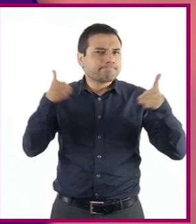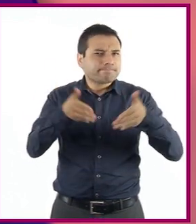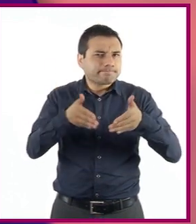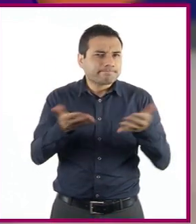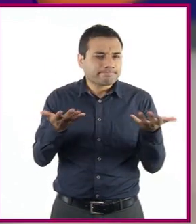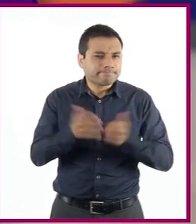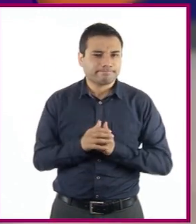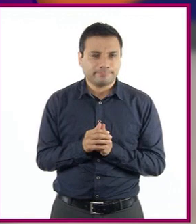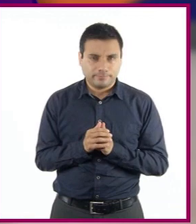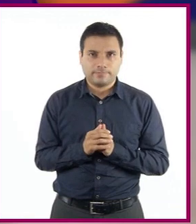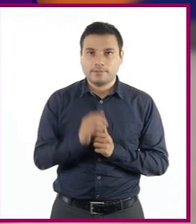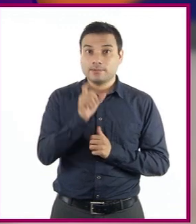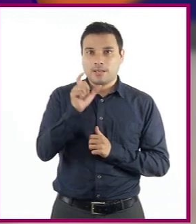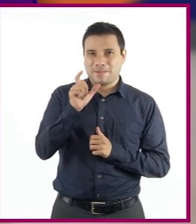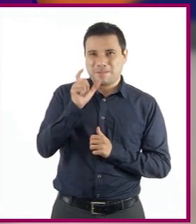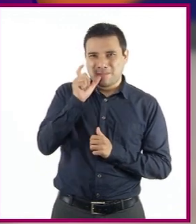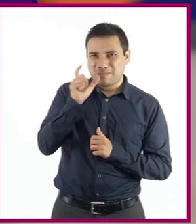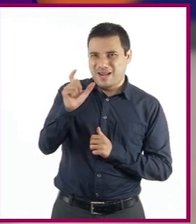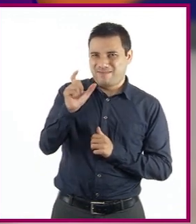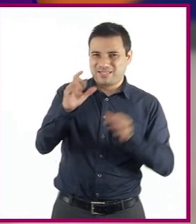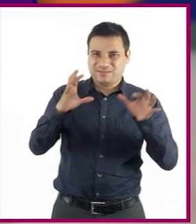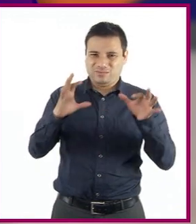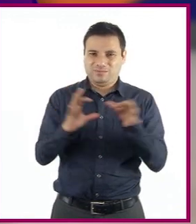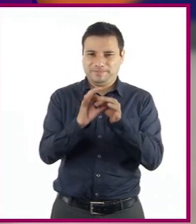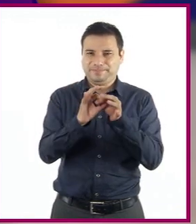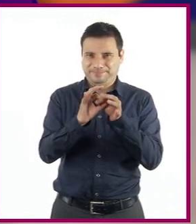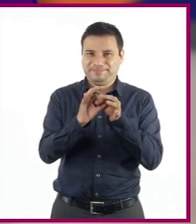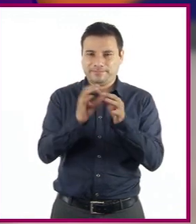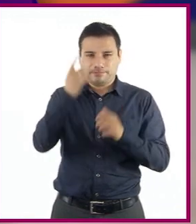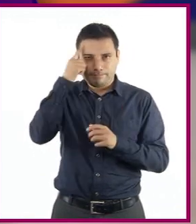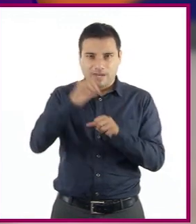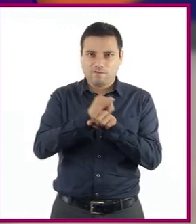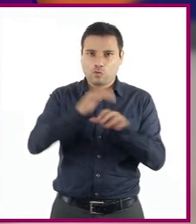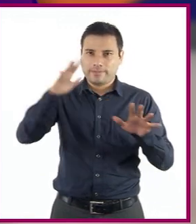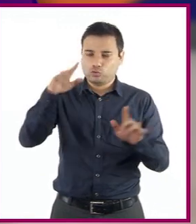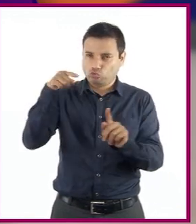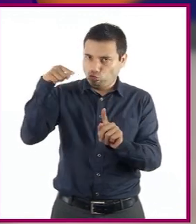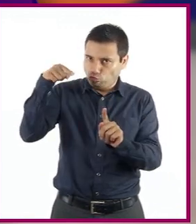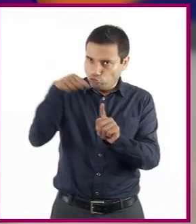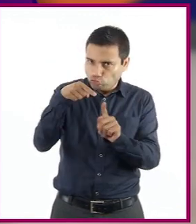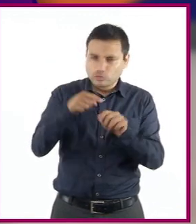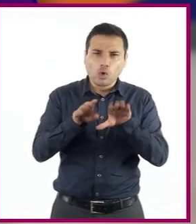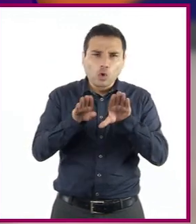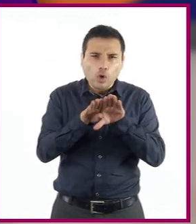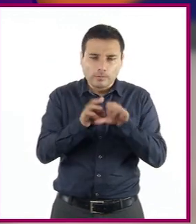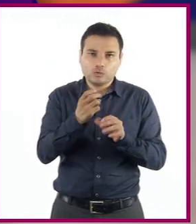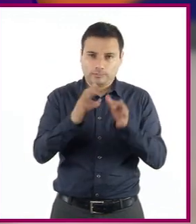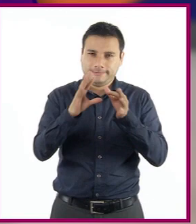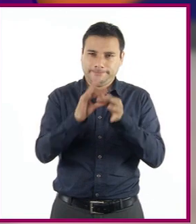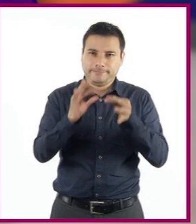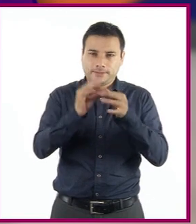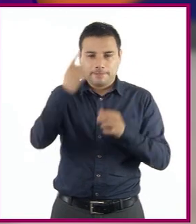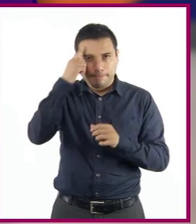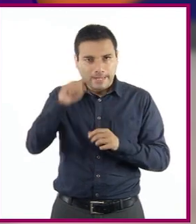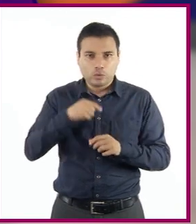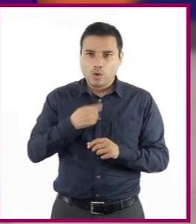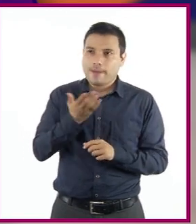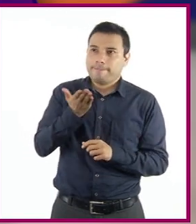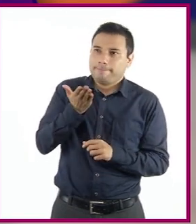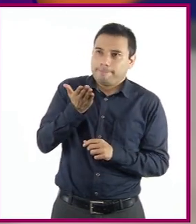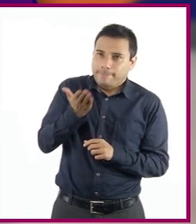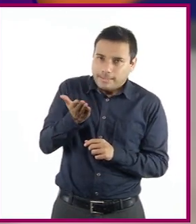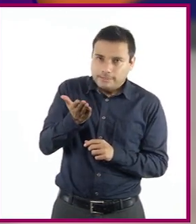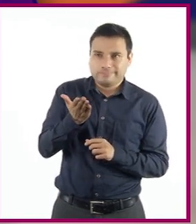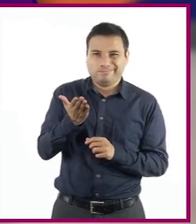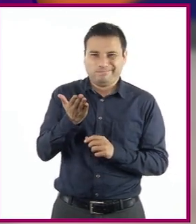uso de nexos y expresiones para focalizar información pertinente, que nos permita solicitar y exponer los